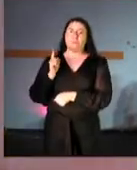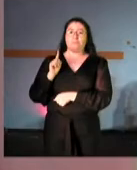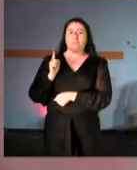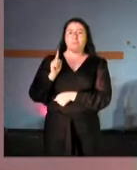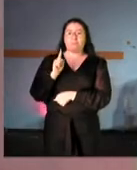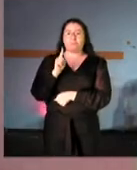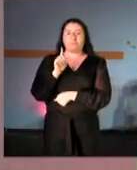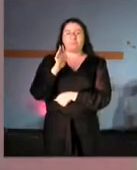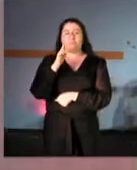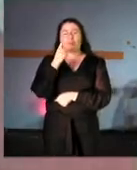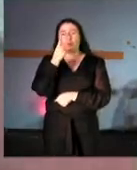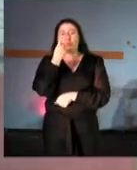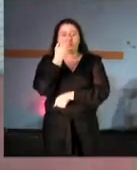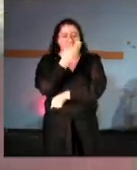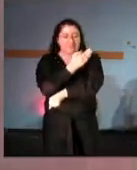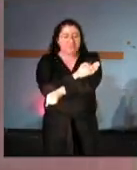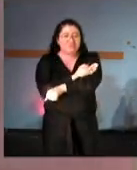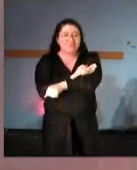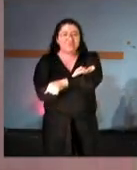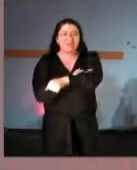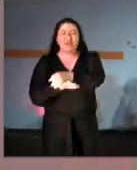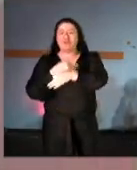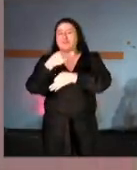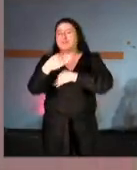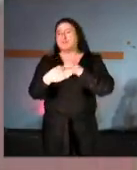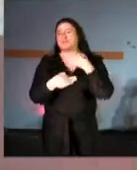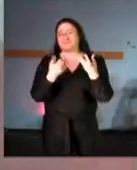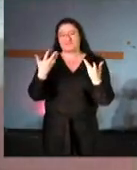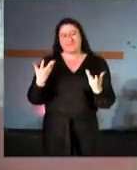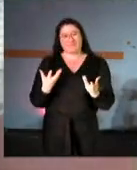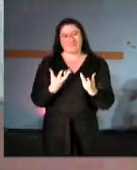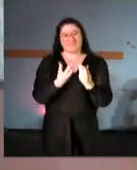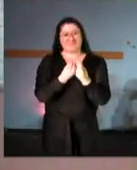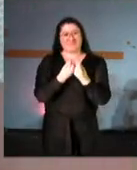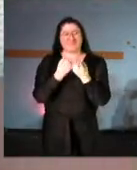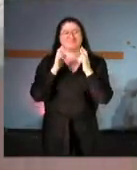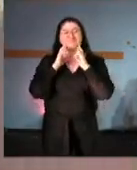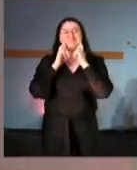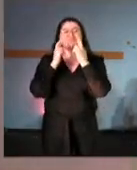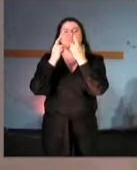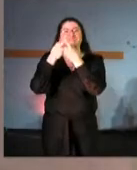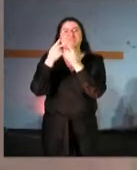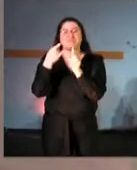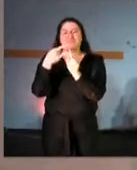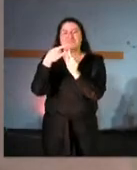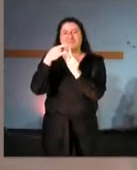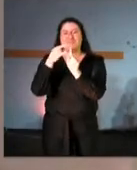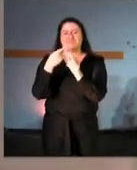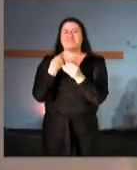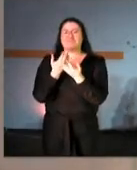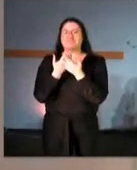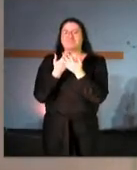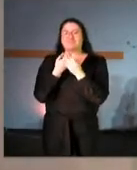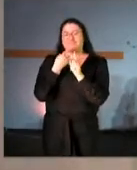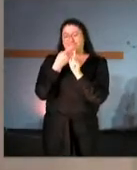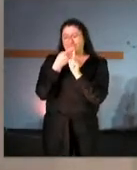Era como a la 1 de la tarde que todos los chavalos nos juntábamos a la orilla de la puerta para entrar al colegio.